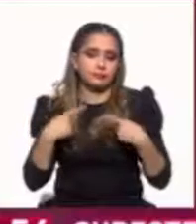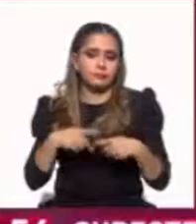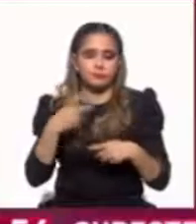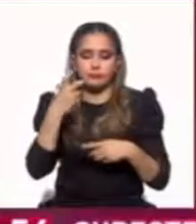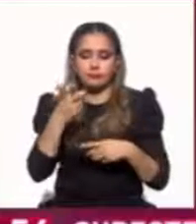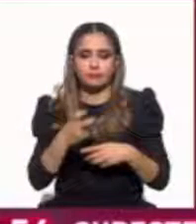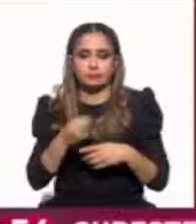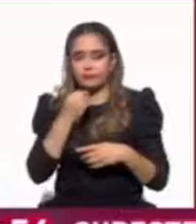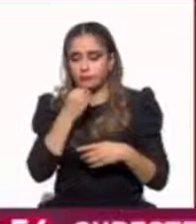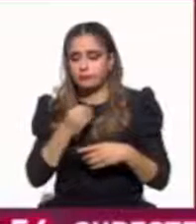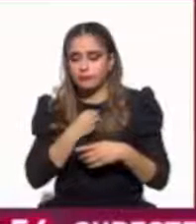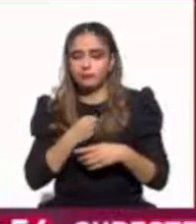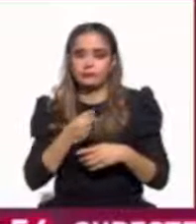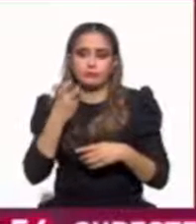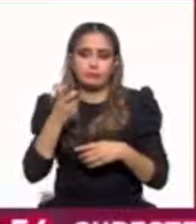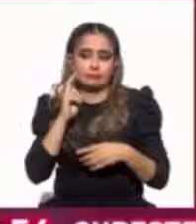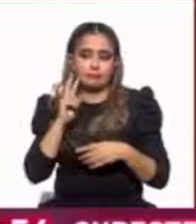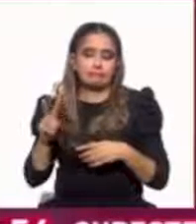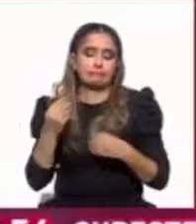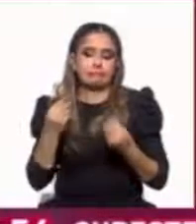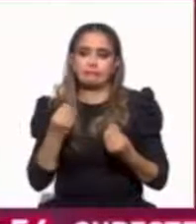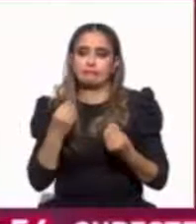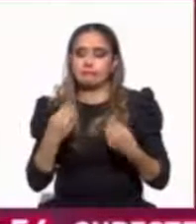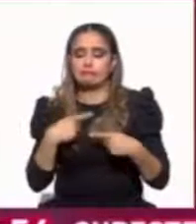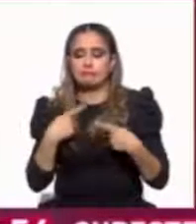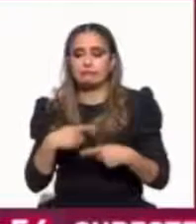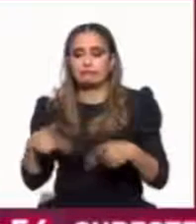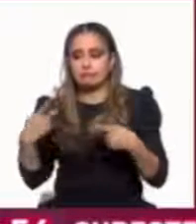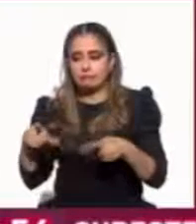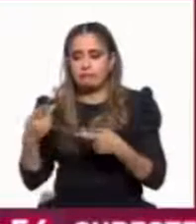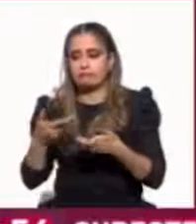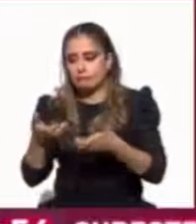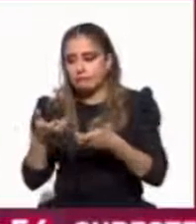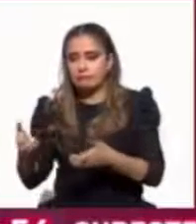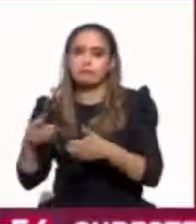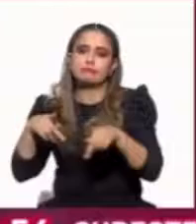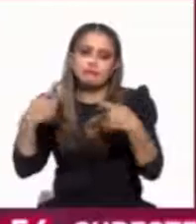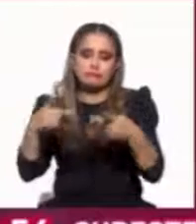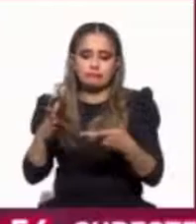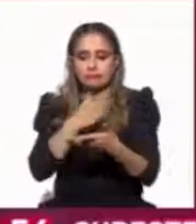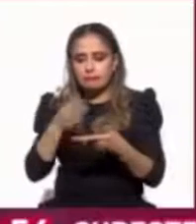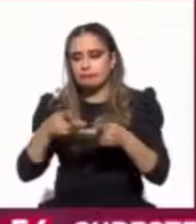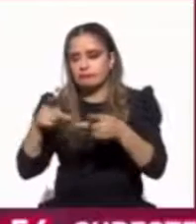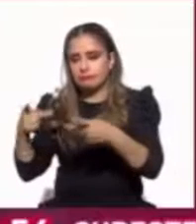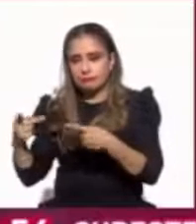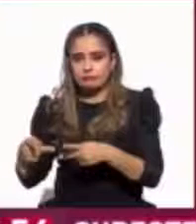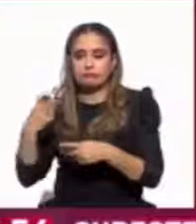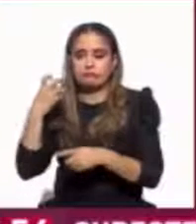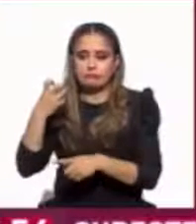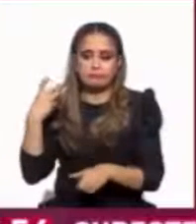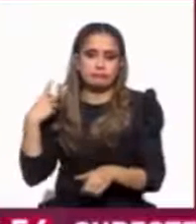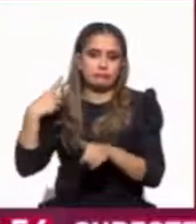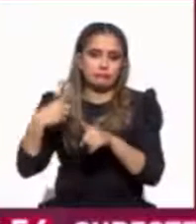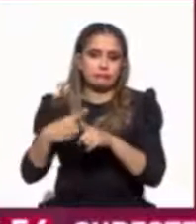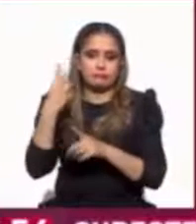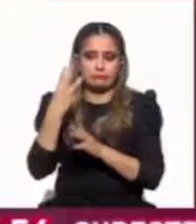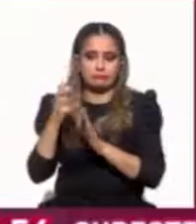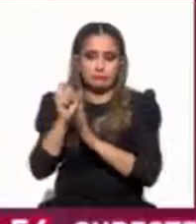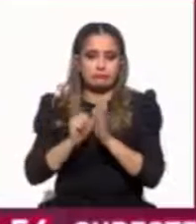que también se ve un impacto muy fuerte. Hasta este año, el primer trimestre,